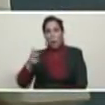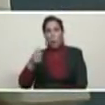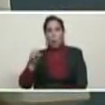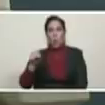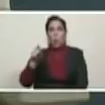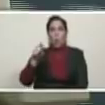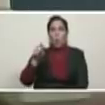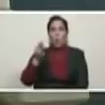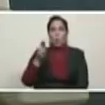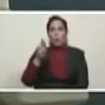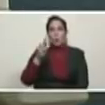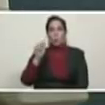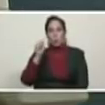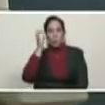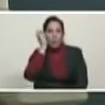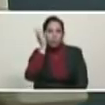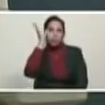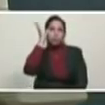creación